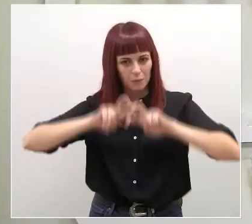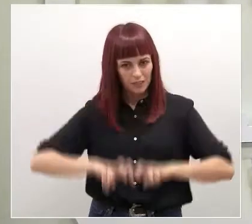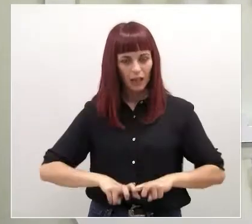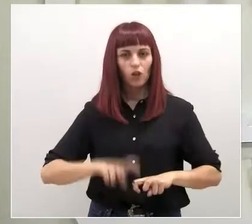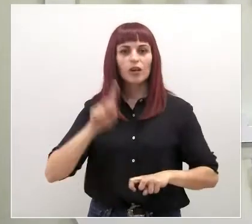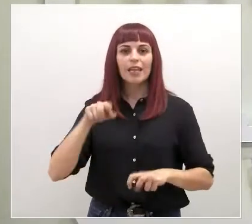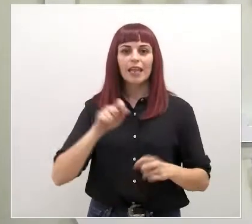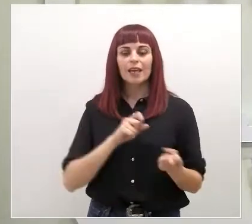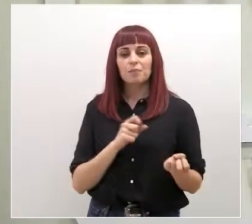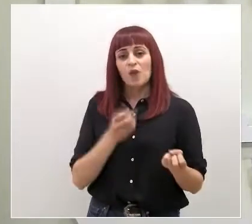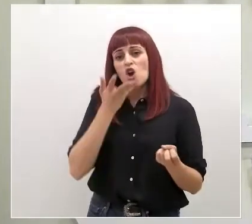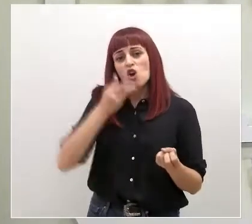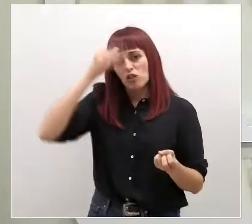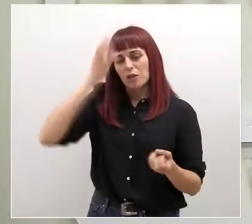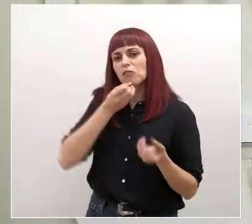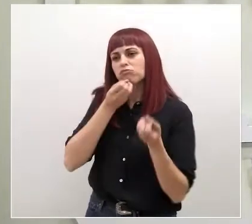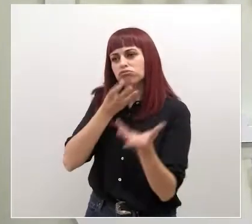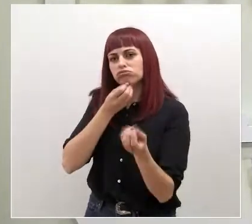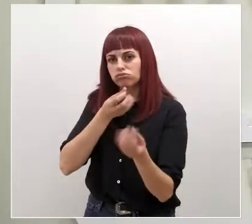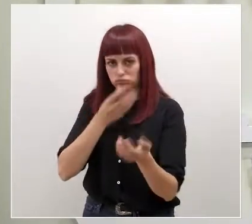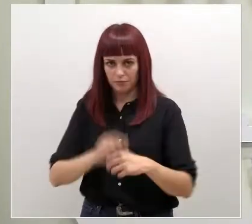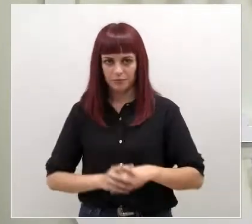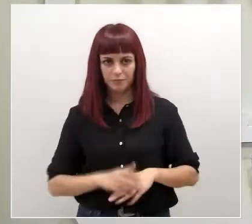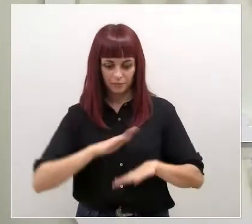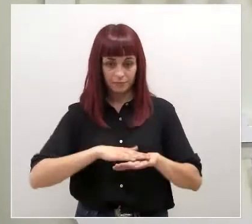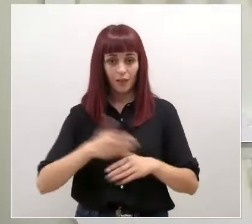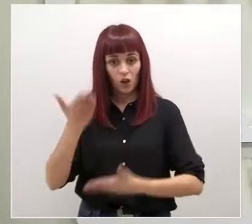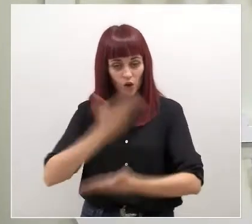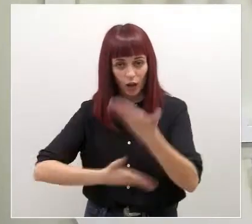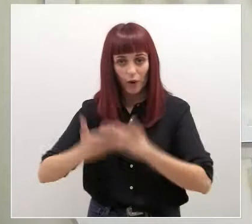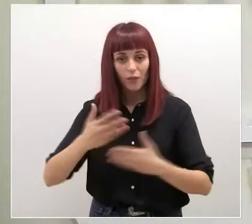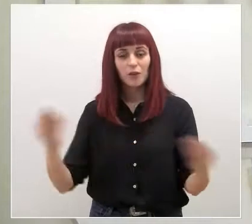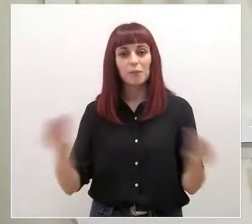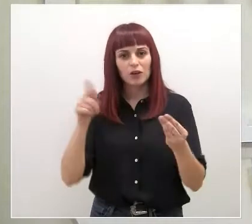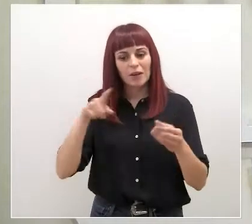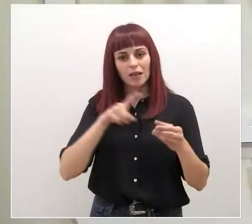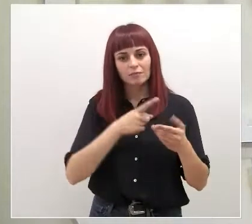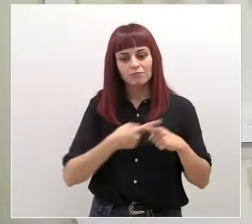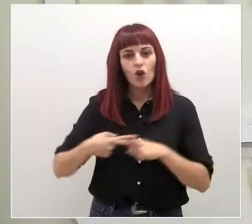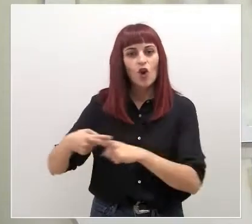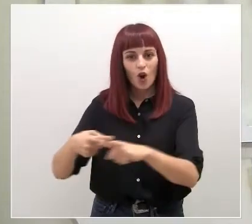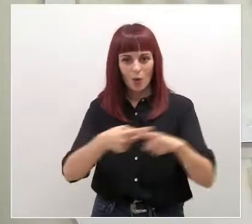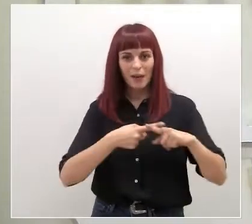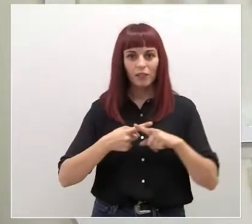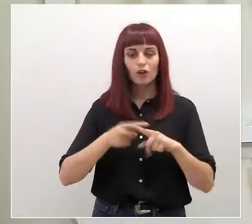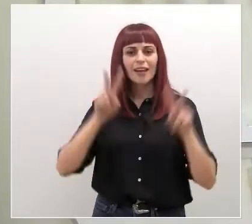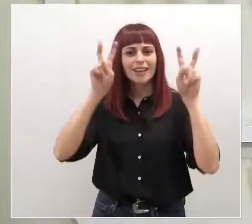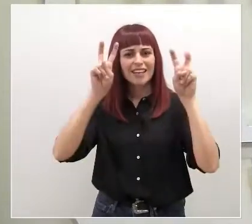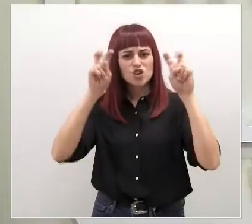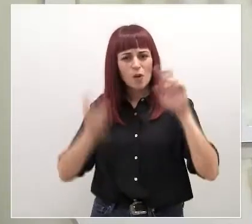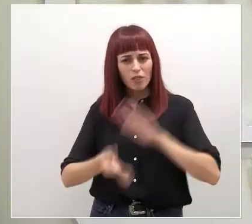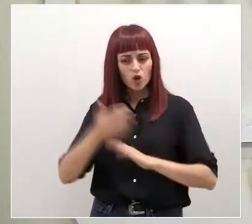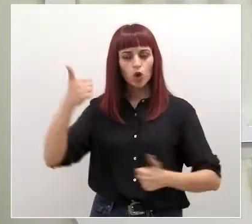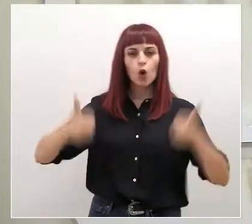y de transferencia de conocimiento, fomentando así la colaboración y la cooperación de innovación y